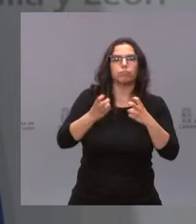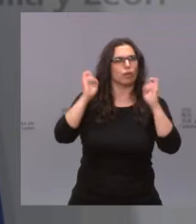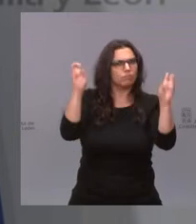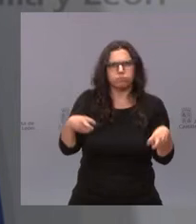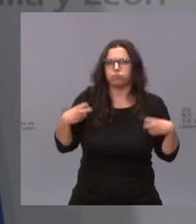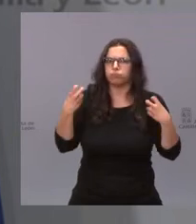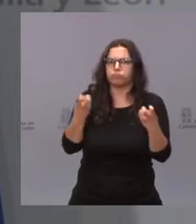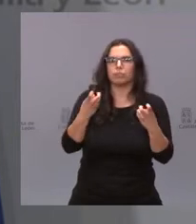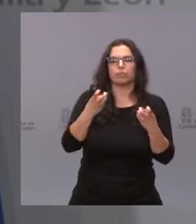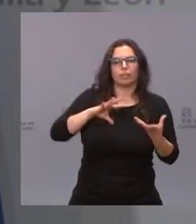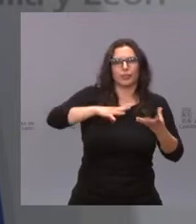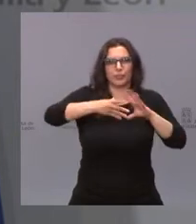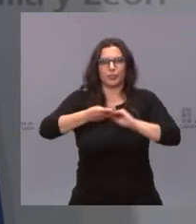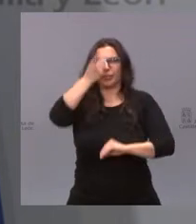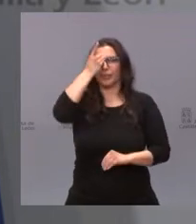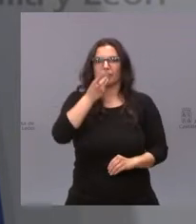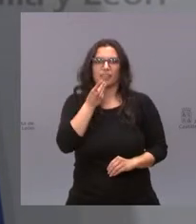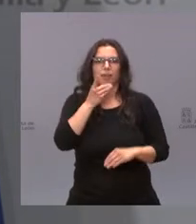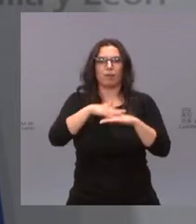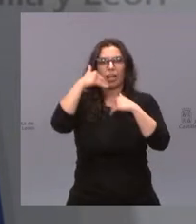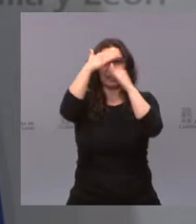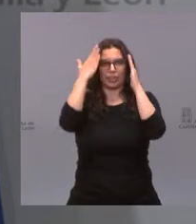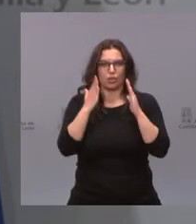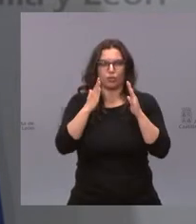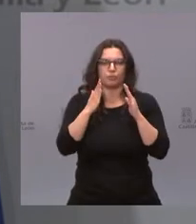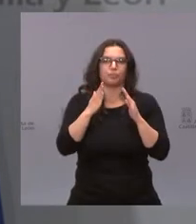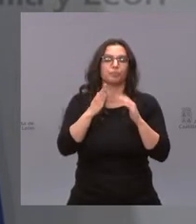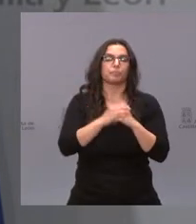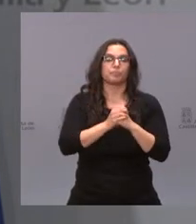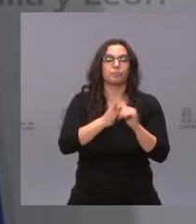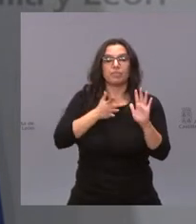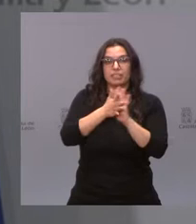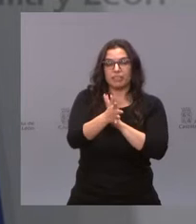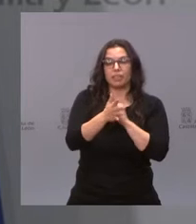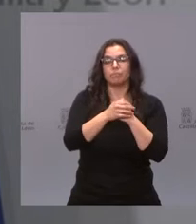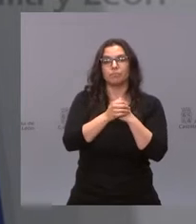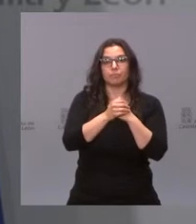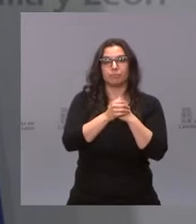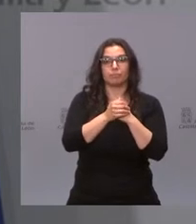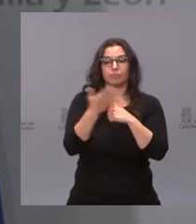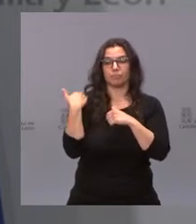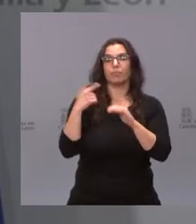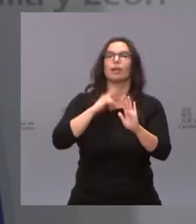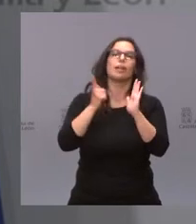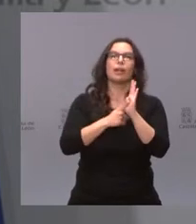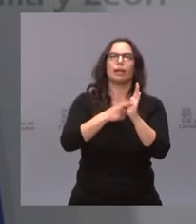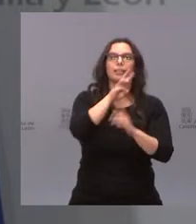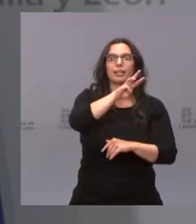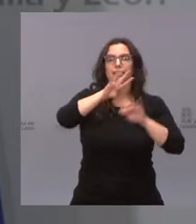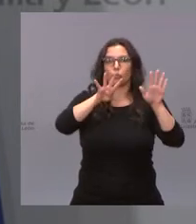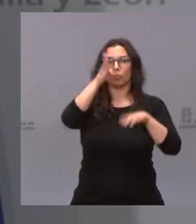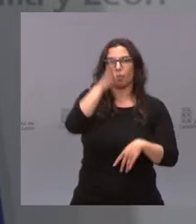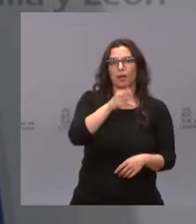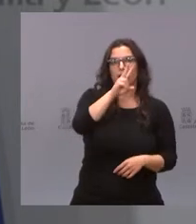la completa transformación digital de la atención presencial. Se trata de dar cuenta de lo previsto en la Ley